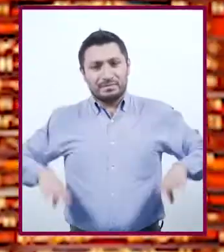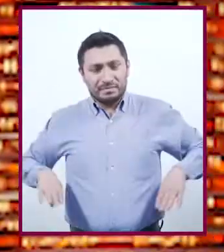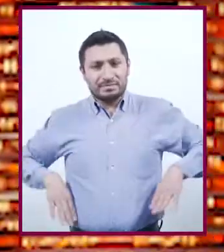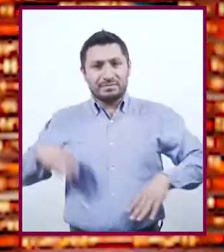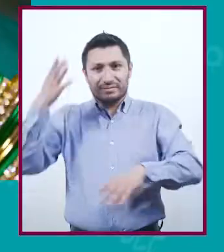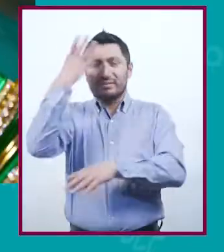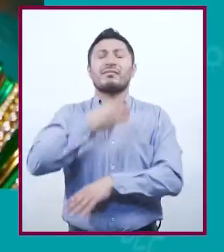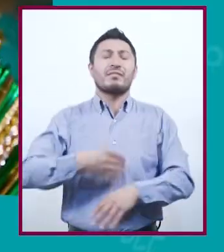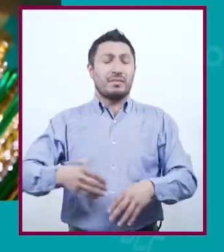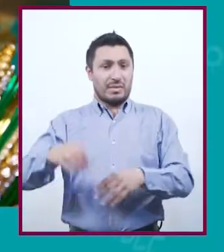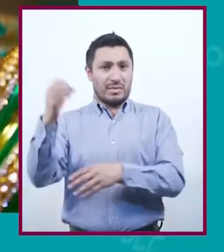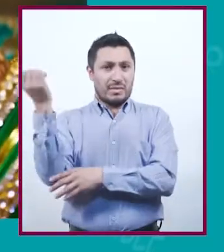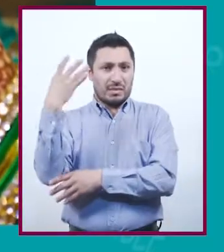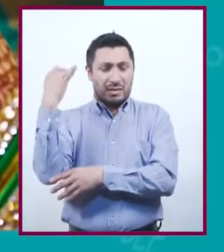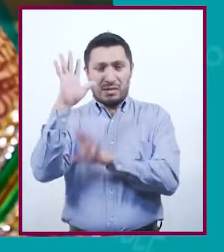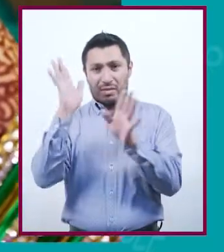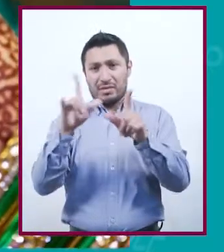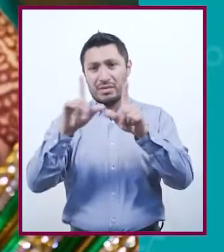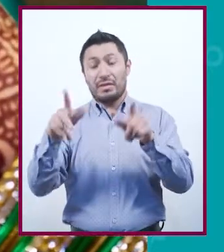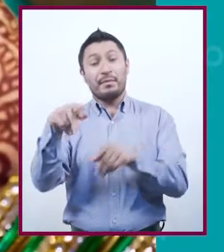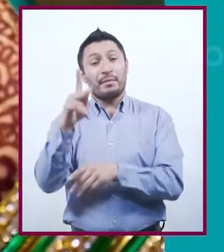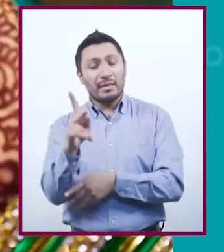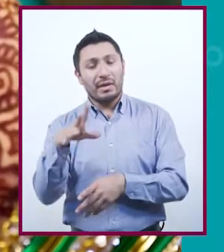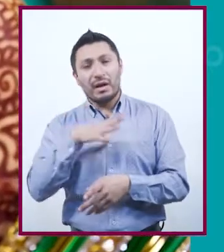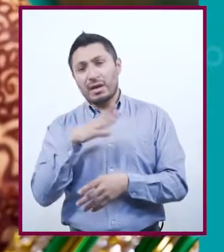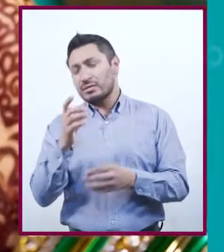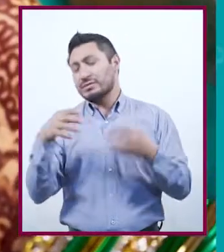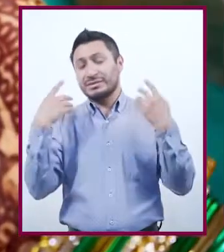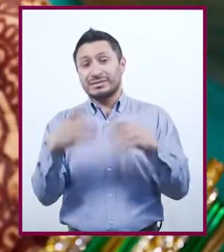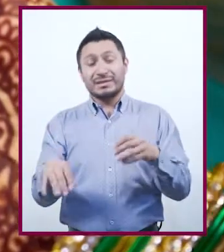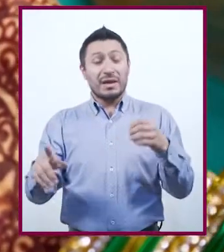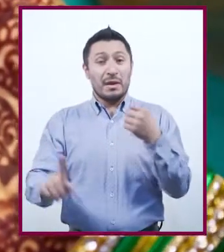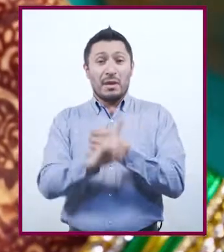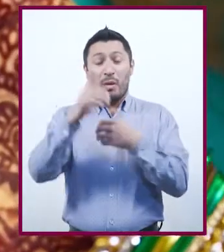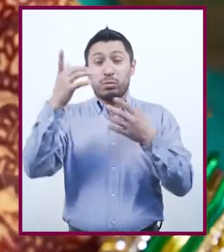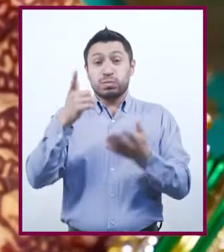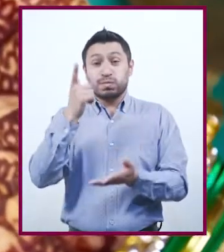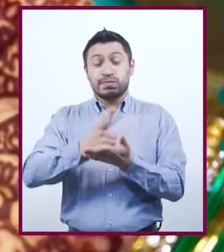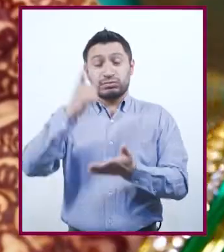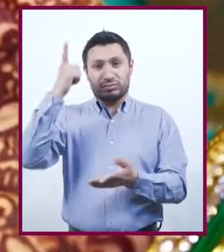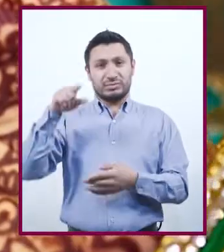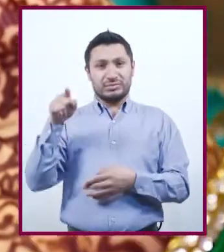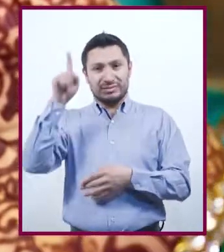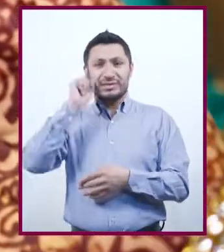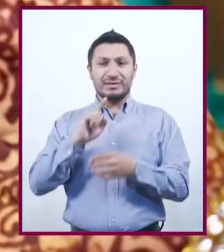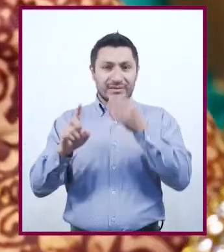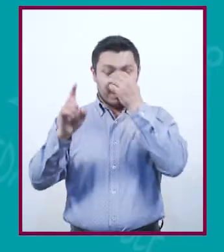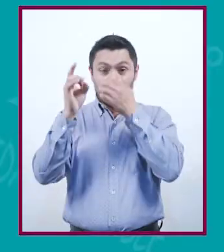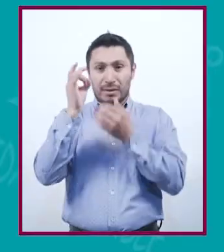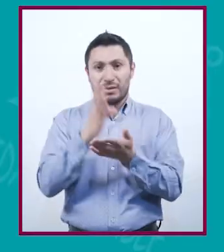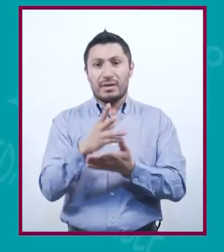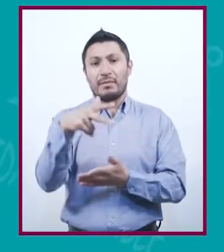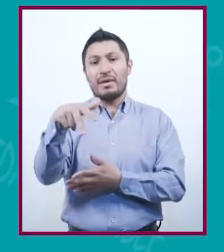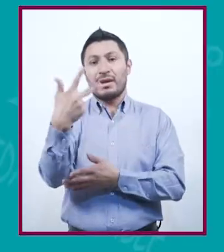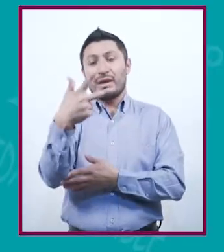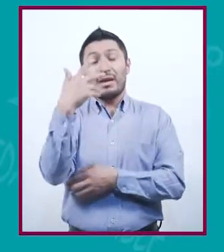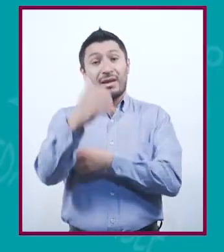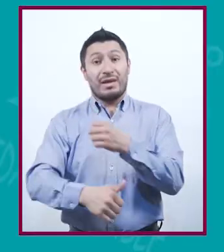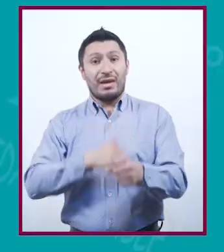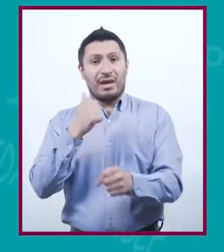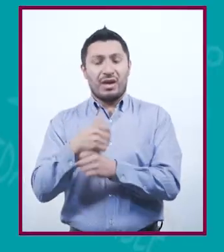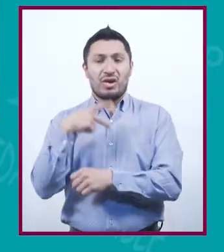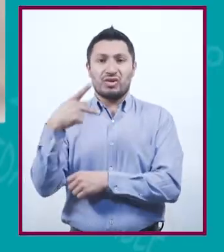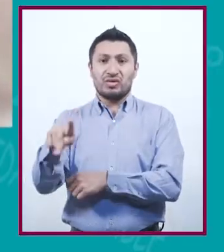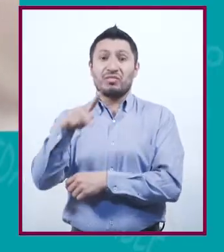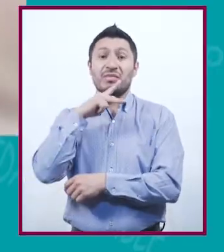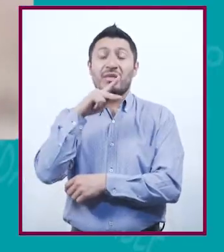los bonitos detalles del ritual estaban listos. Sin embargo, existía un enorme problema. Mónica tenía tan solo